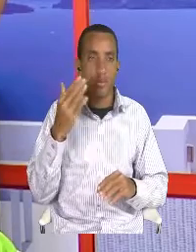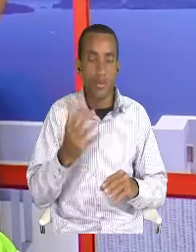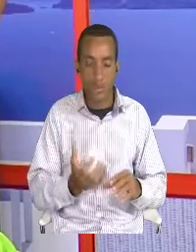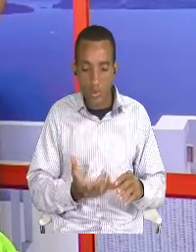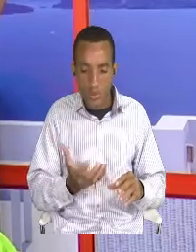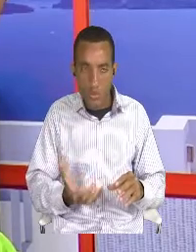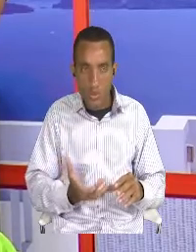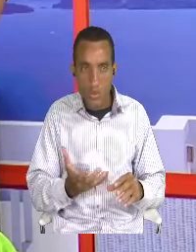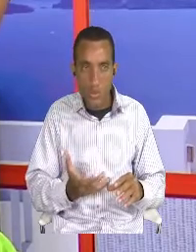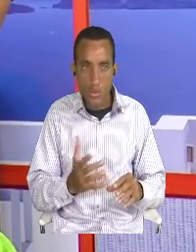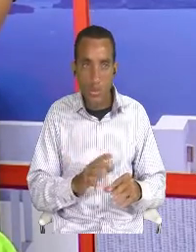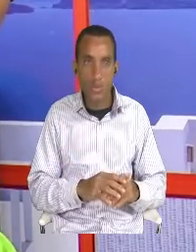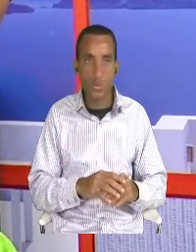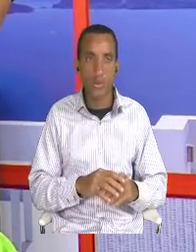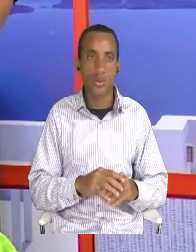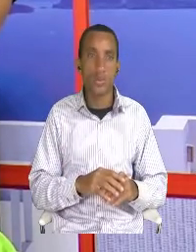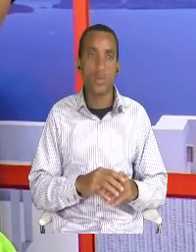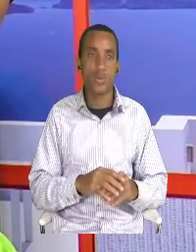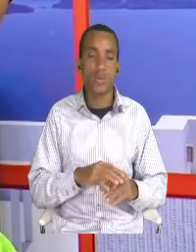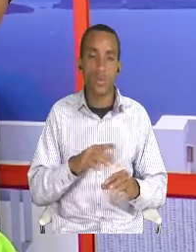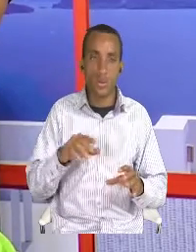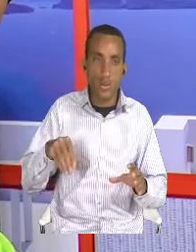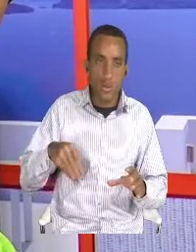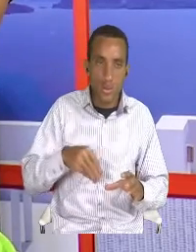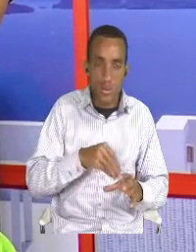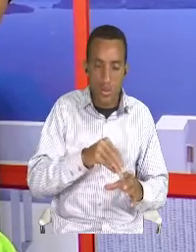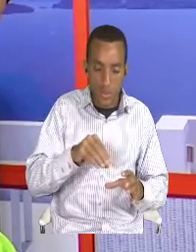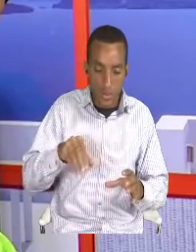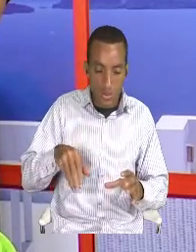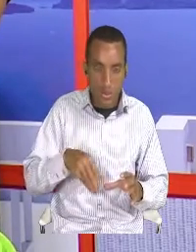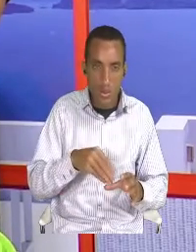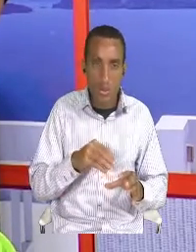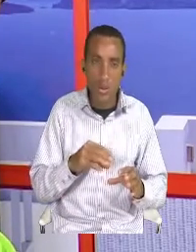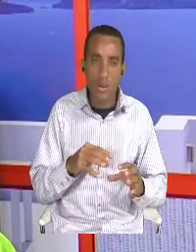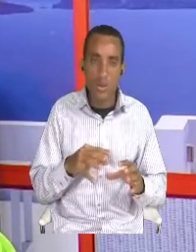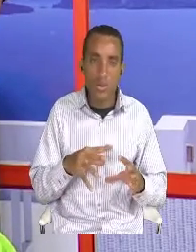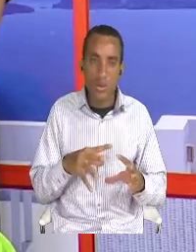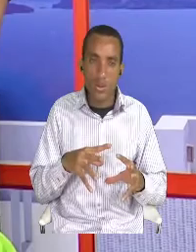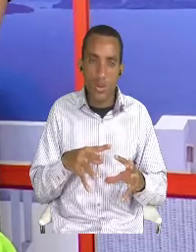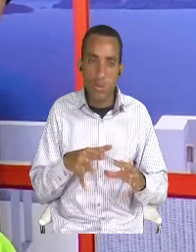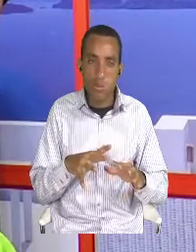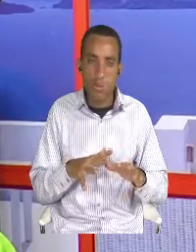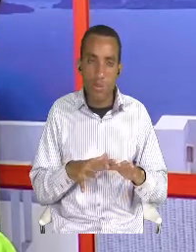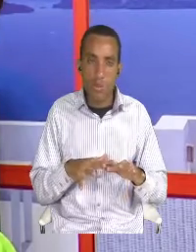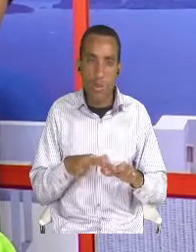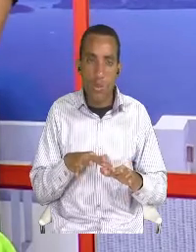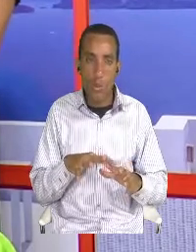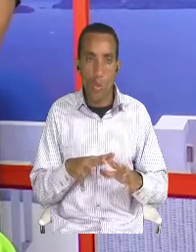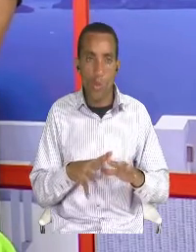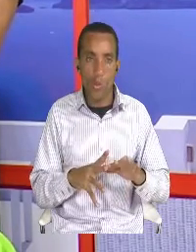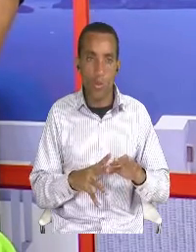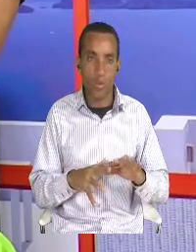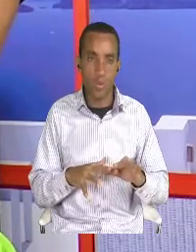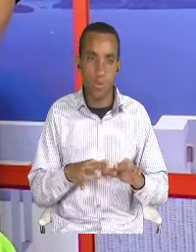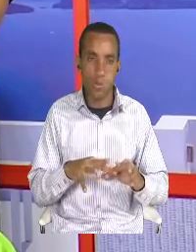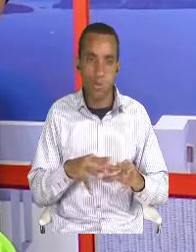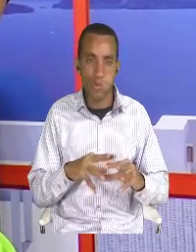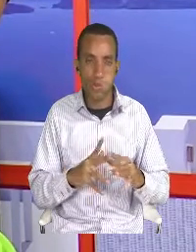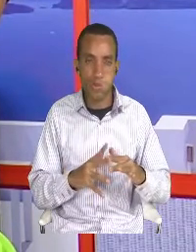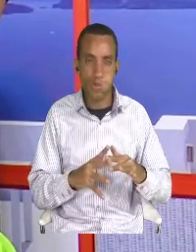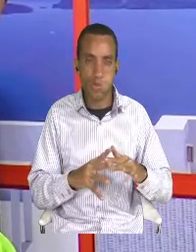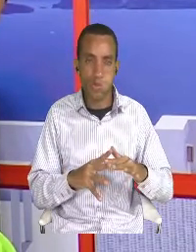poquito, ella va cogiendo como un espesor, ¿sí? Después del espesor dejas enfriar y licuas. Y la tienes así.